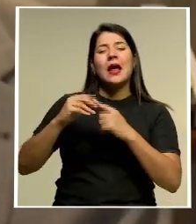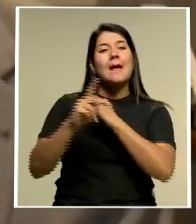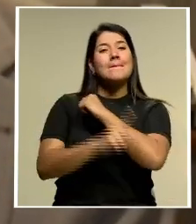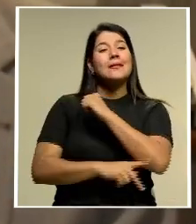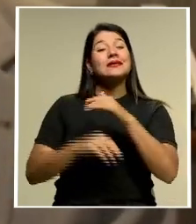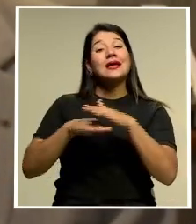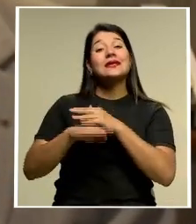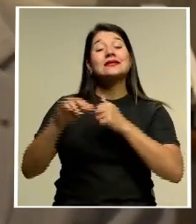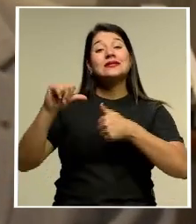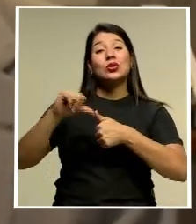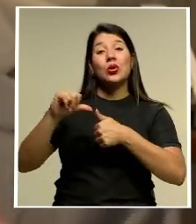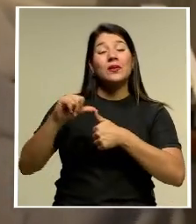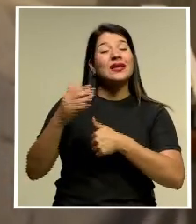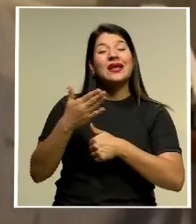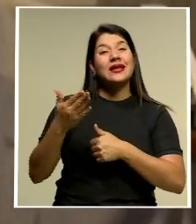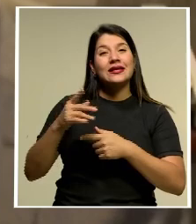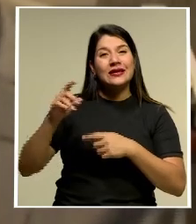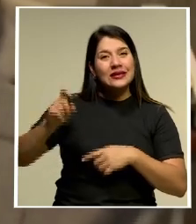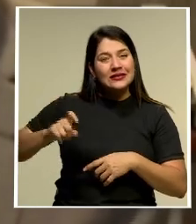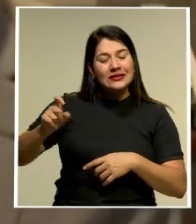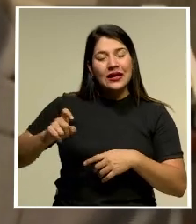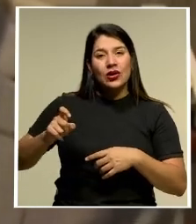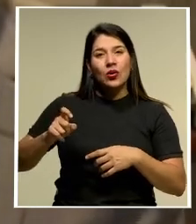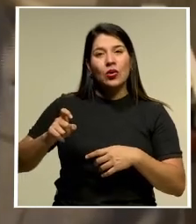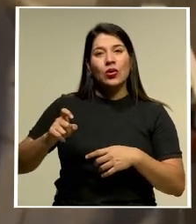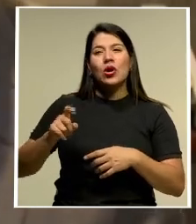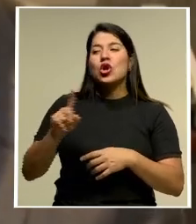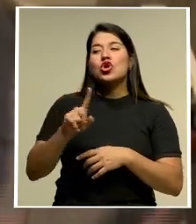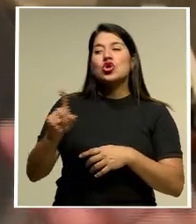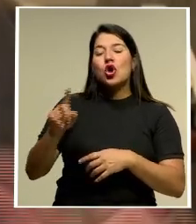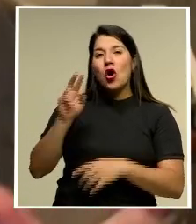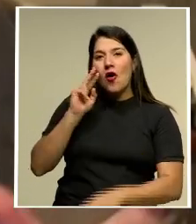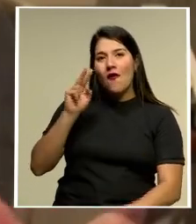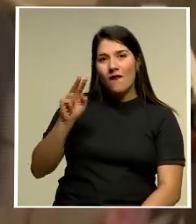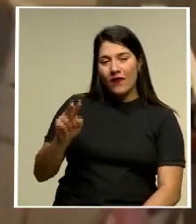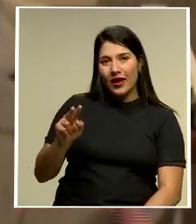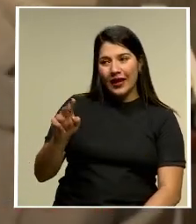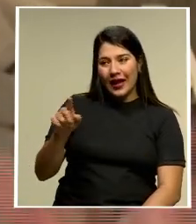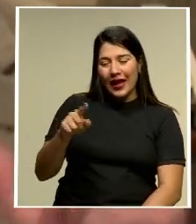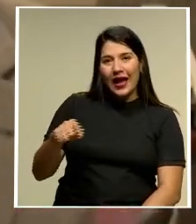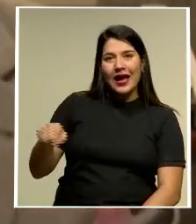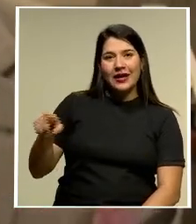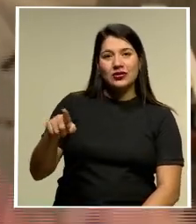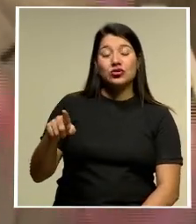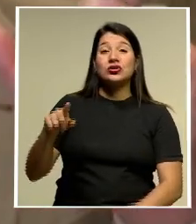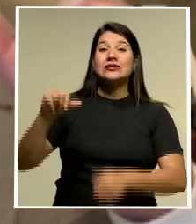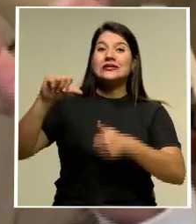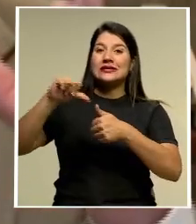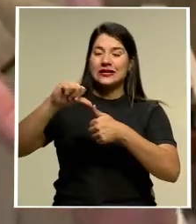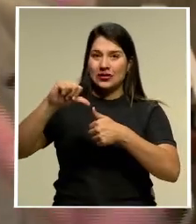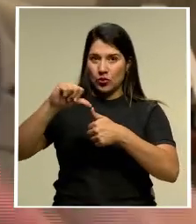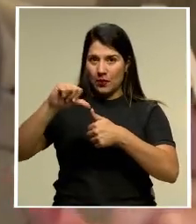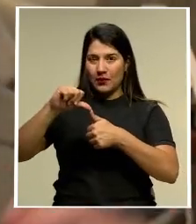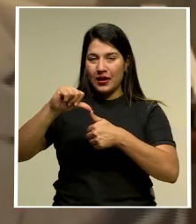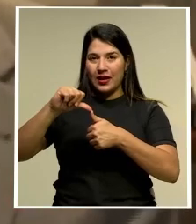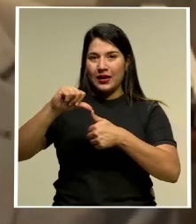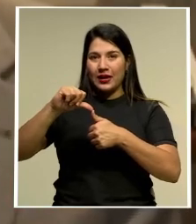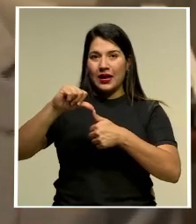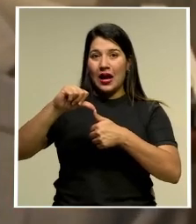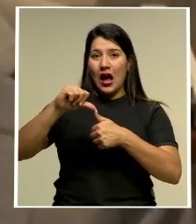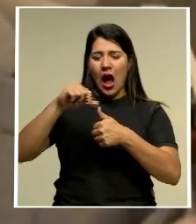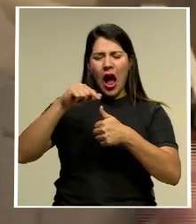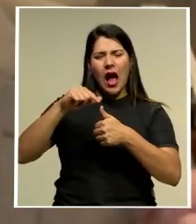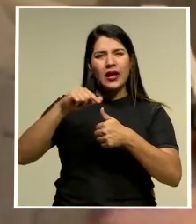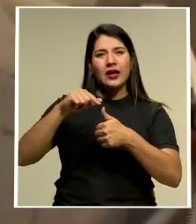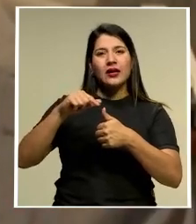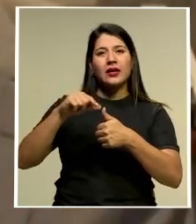Centroamérica, de no ver la migración, y esa es la paradoja. Centroamérica es fuente de migración, pero